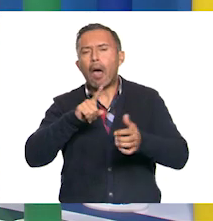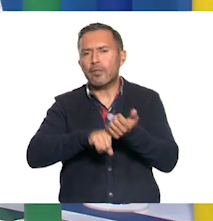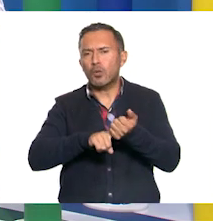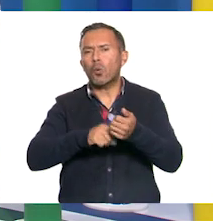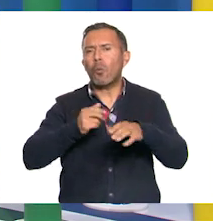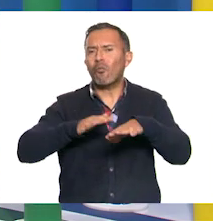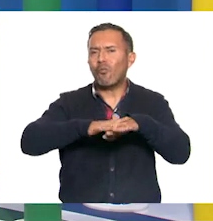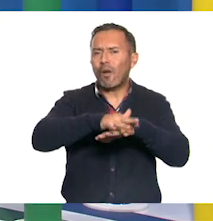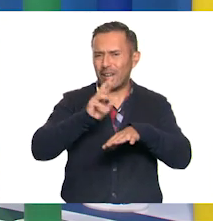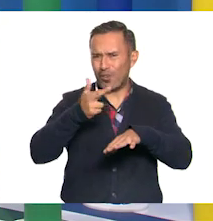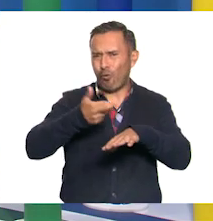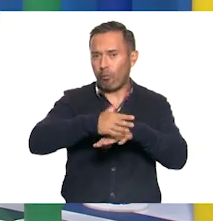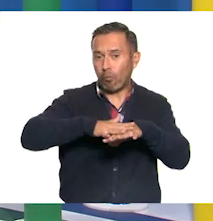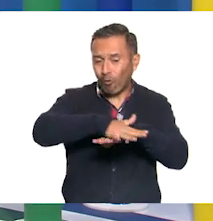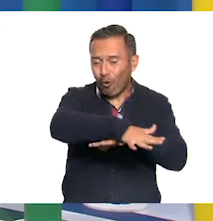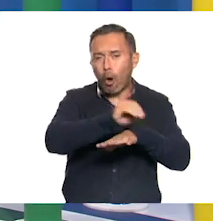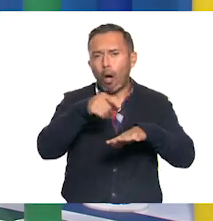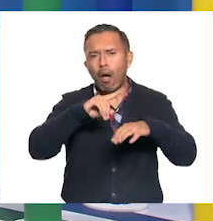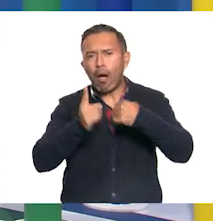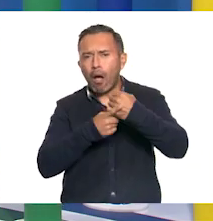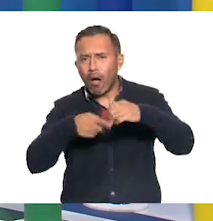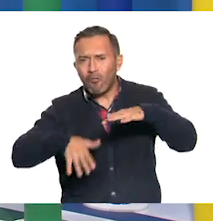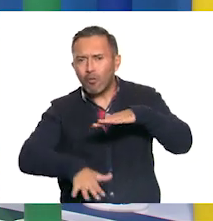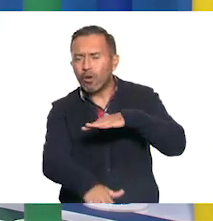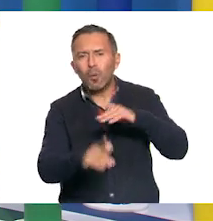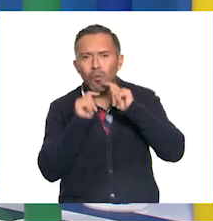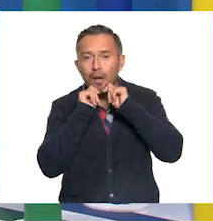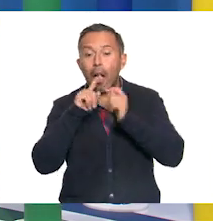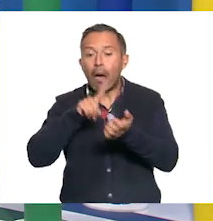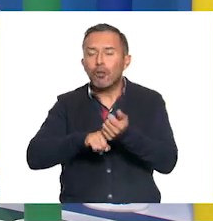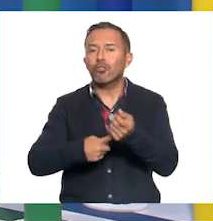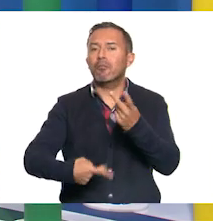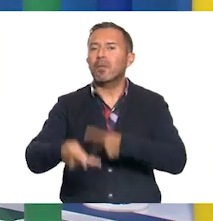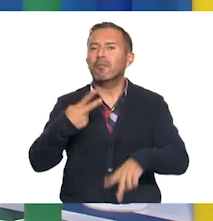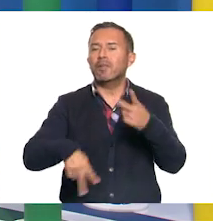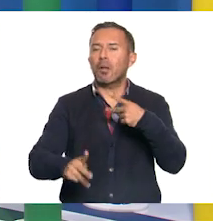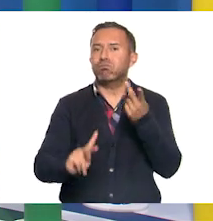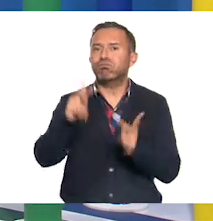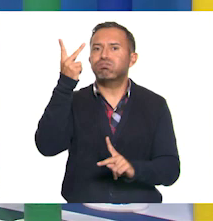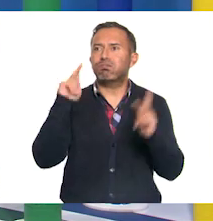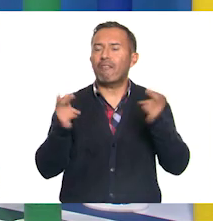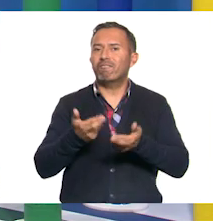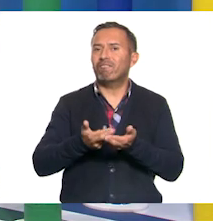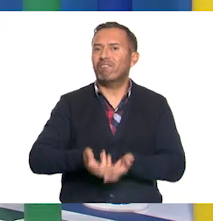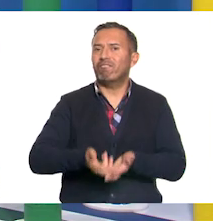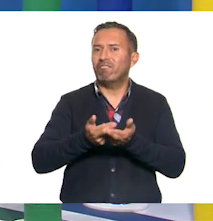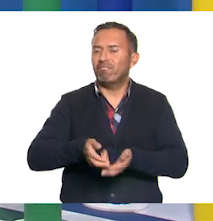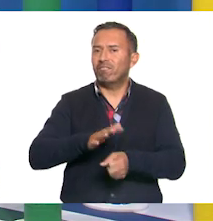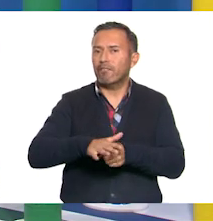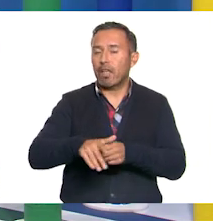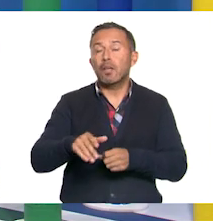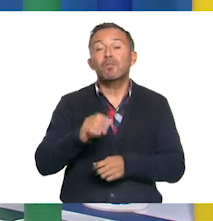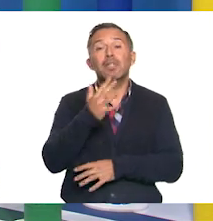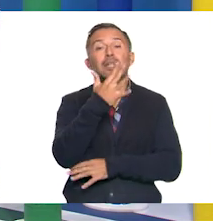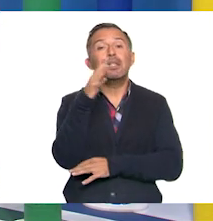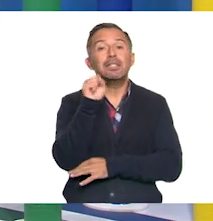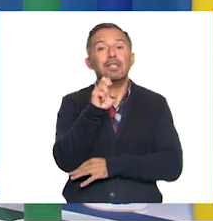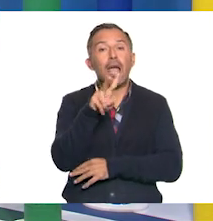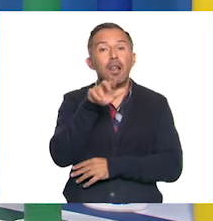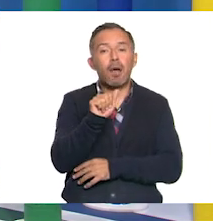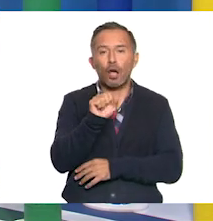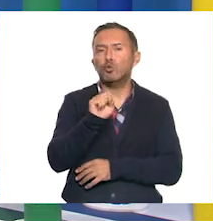subterránea, permiten que exista vegetación abundante. Y en este caso, la selva subhúmeda y seca